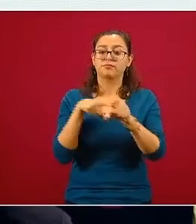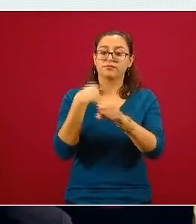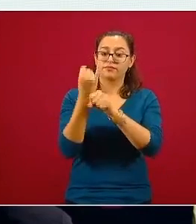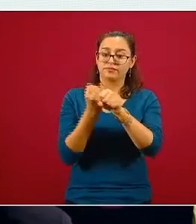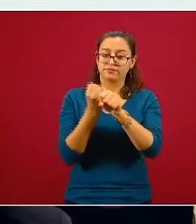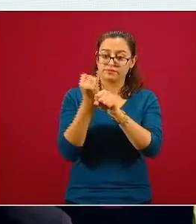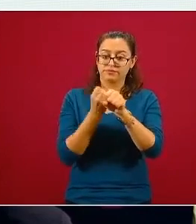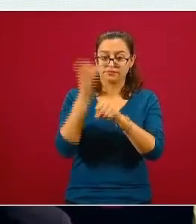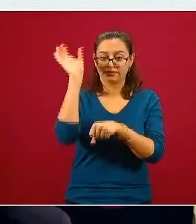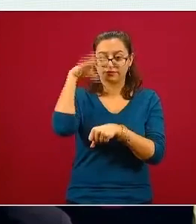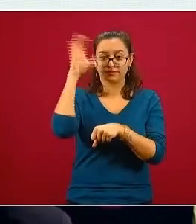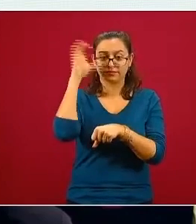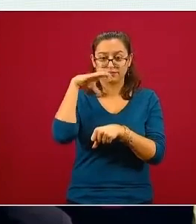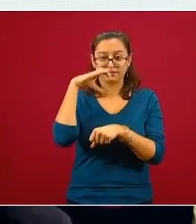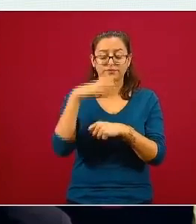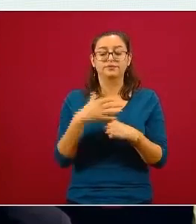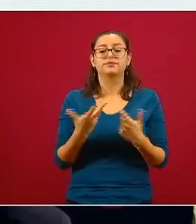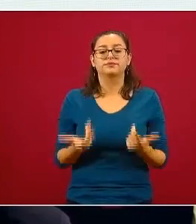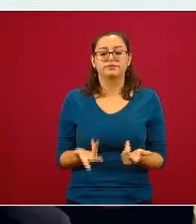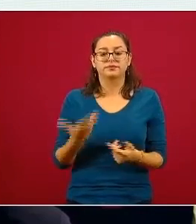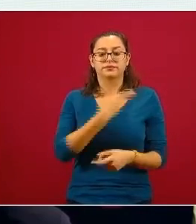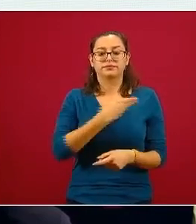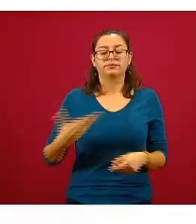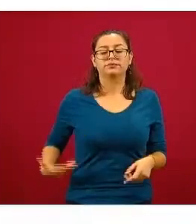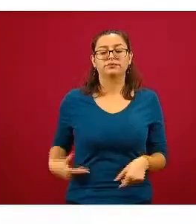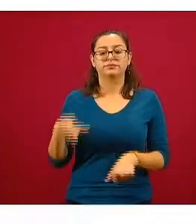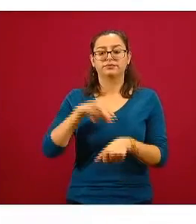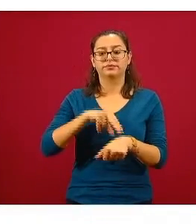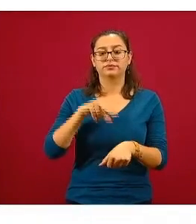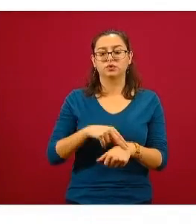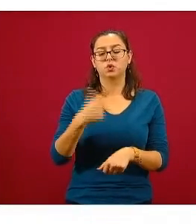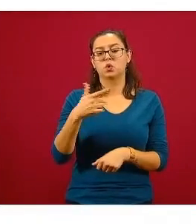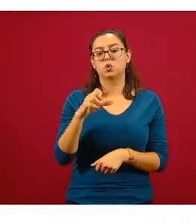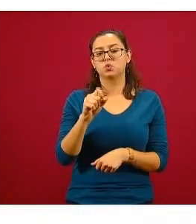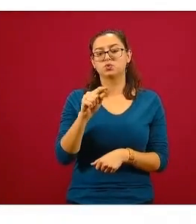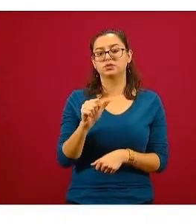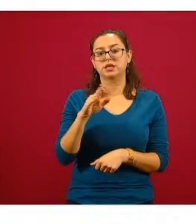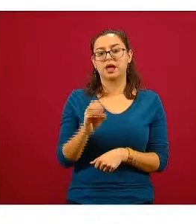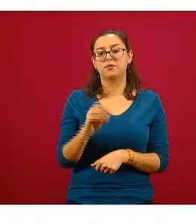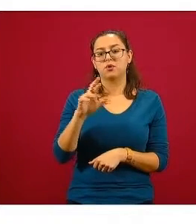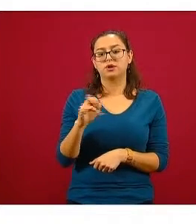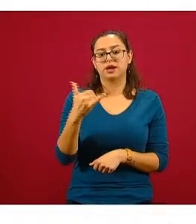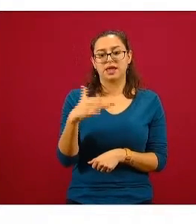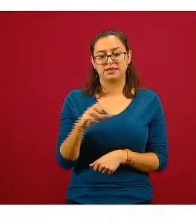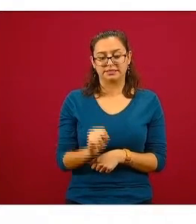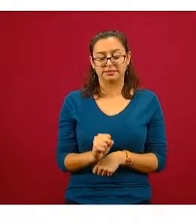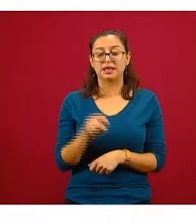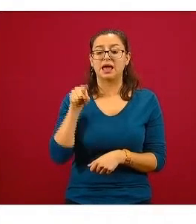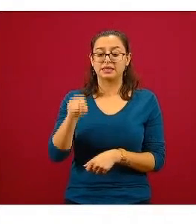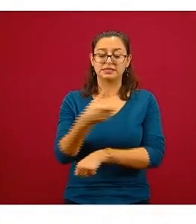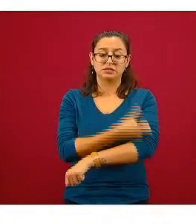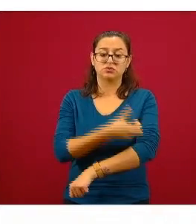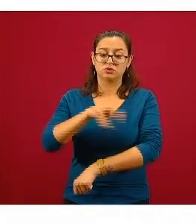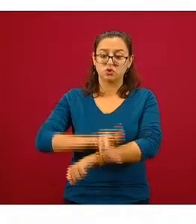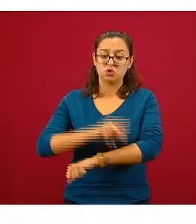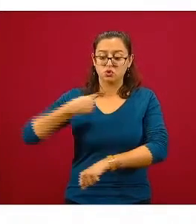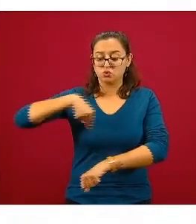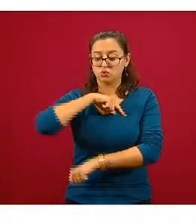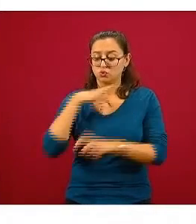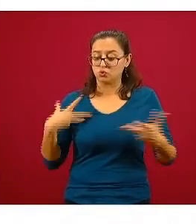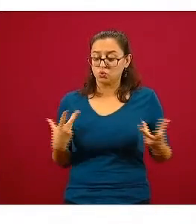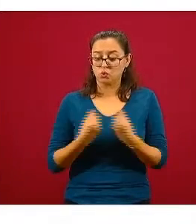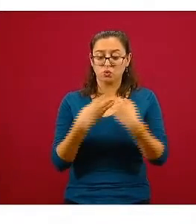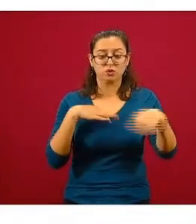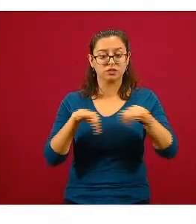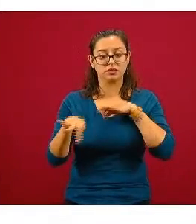investigación científica presidida por el doctor Gustavo Reyes Terán. En esta coordinación hemos trabajado